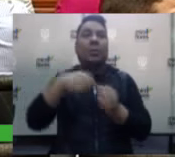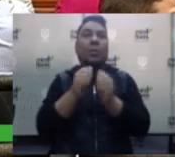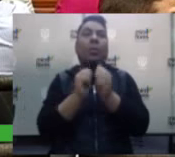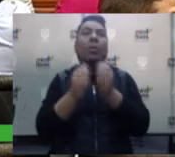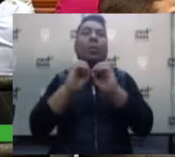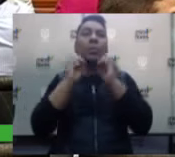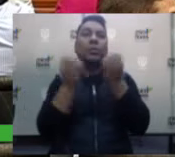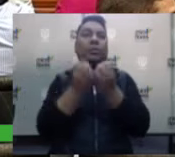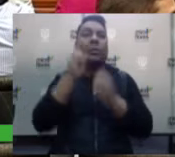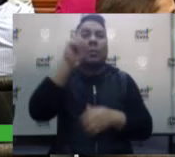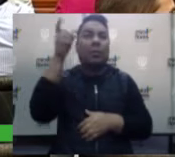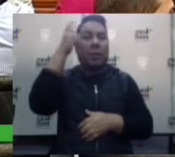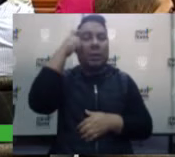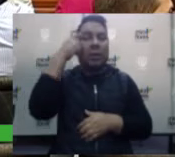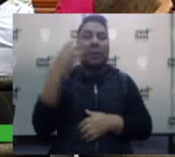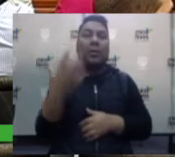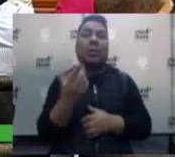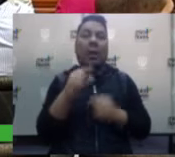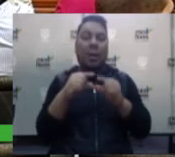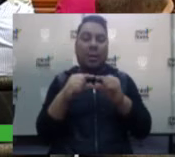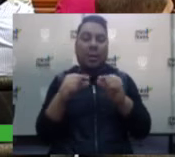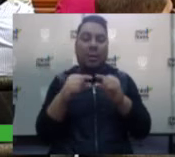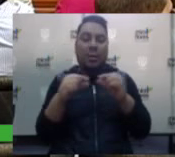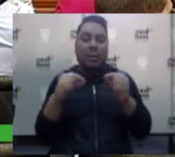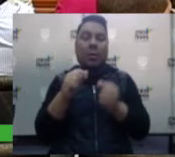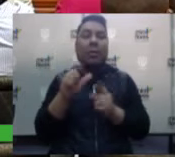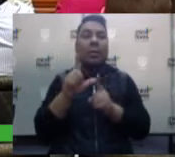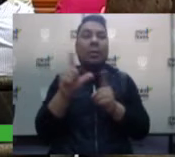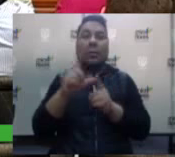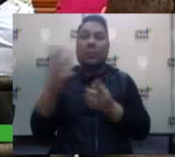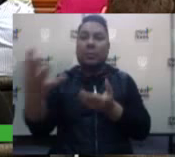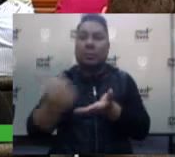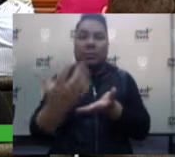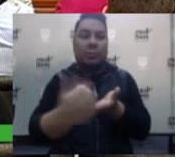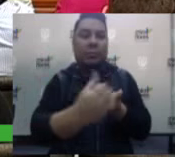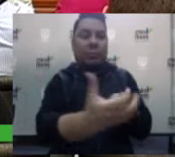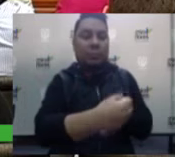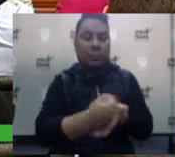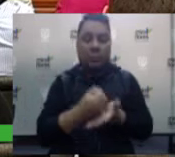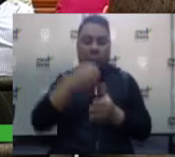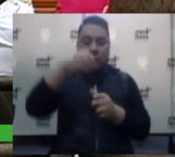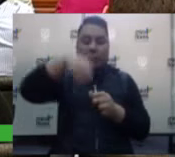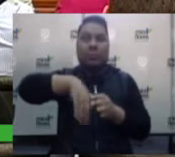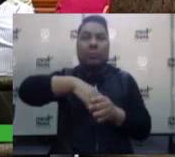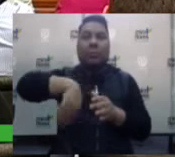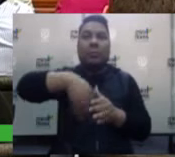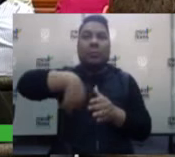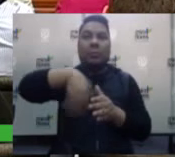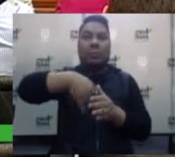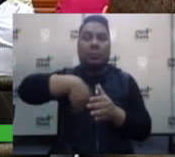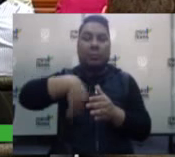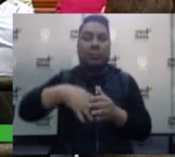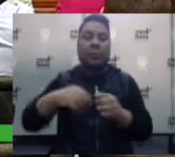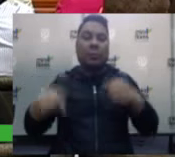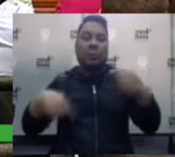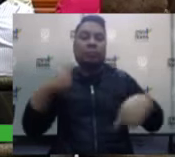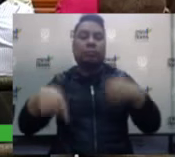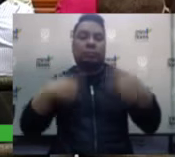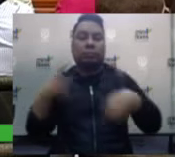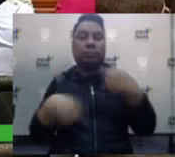organizaciones políticas. Se iniciará el sorteo de la ubicación número 1 y se consignará en el acta de agrupación correspondiente